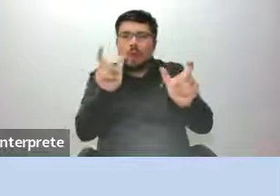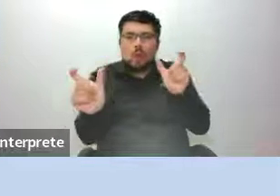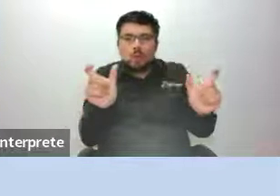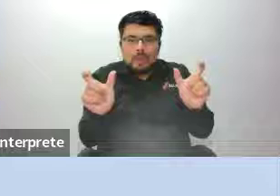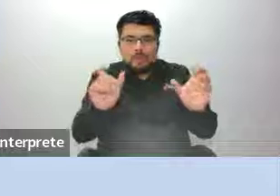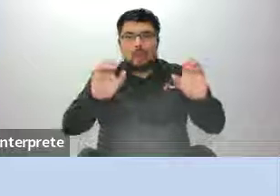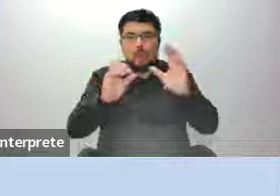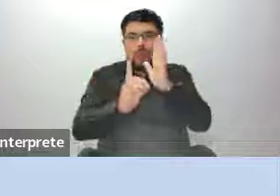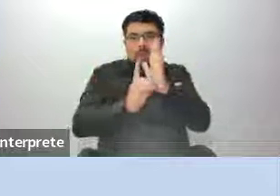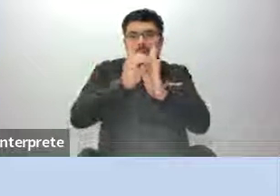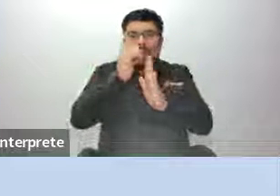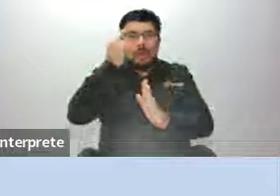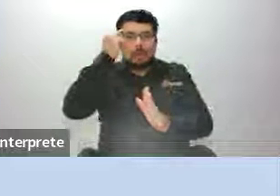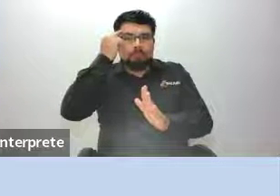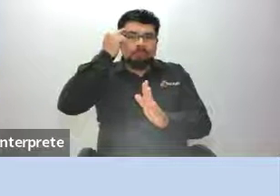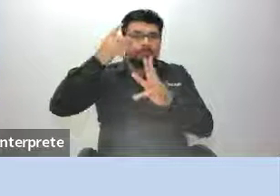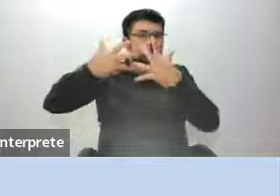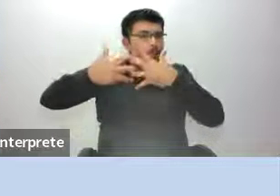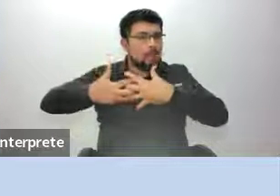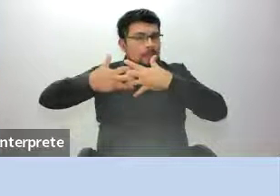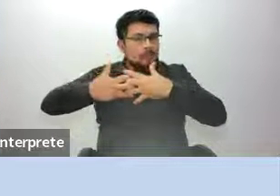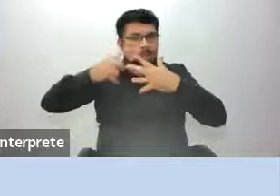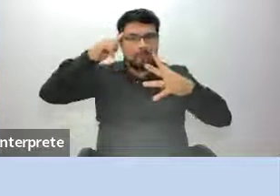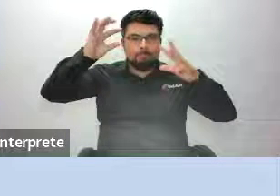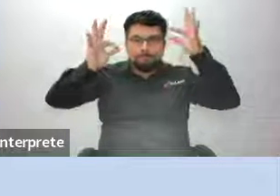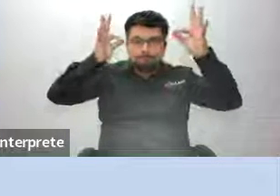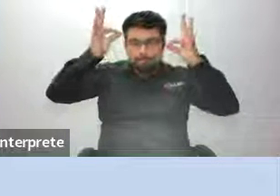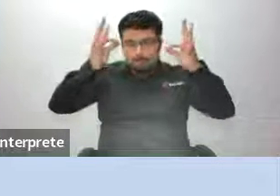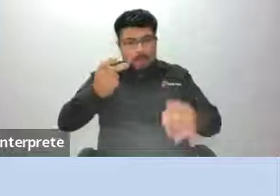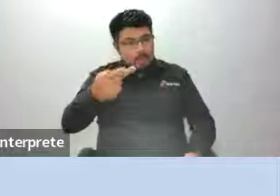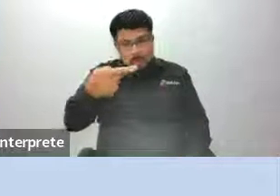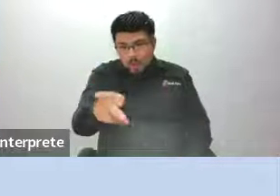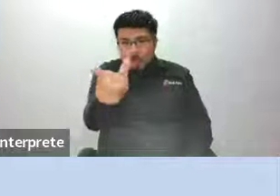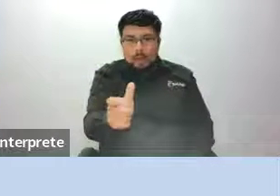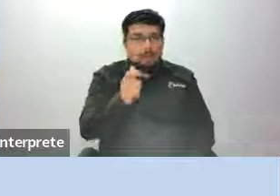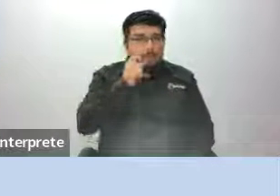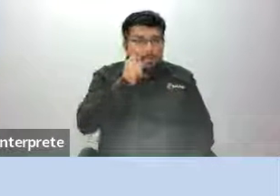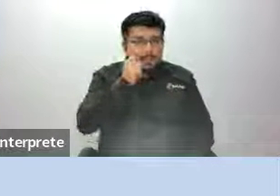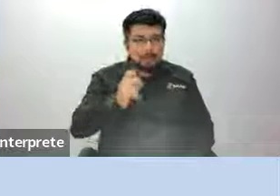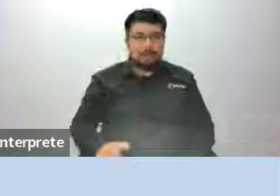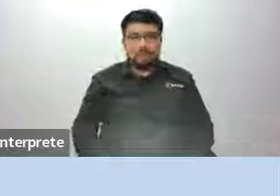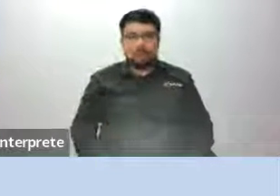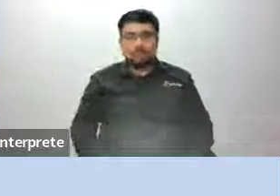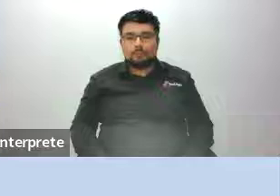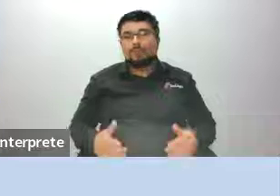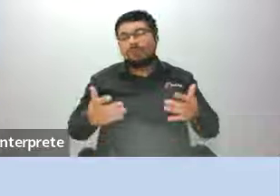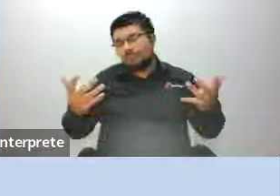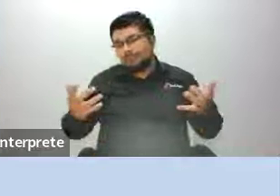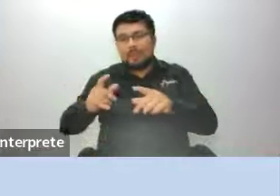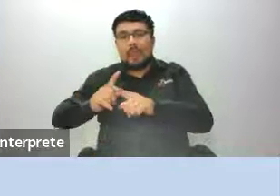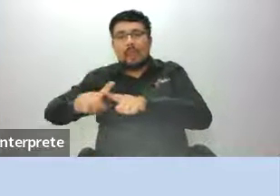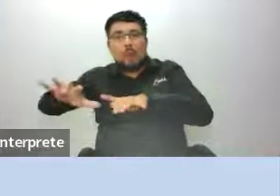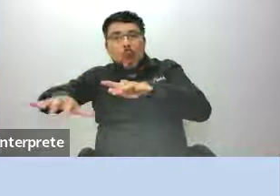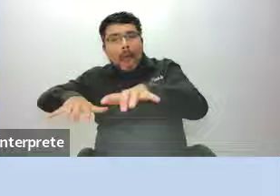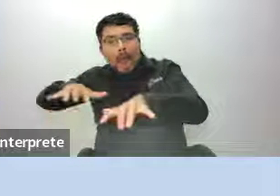etcétera, es propia del ser humano. Hay formas de comunicación en otras especies, pero no del